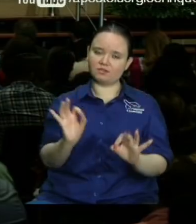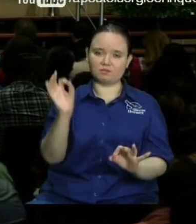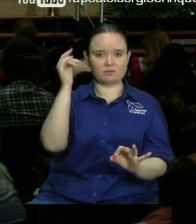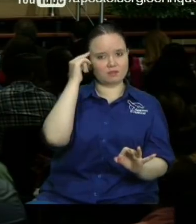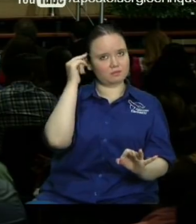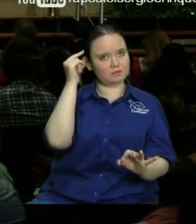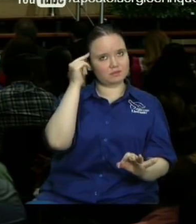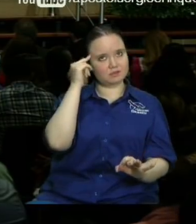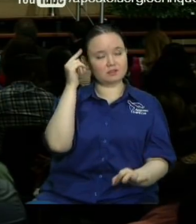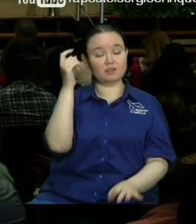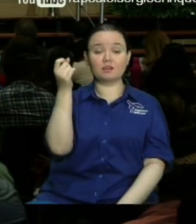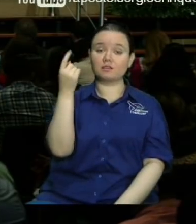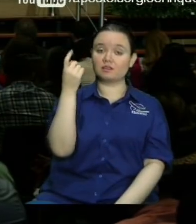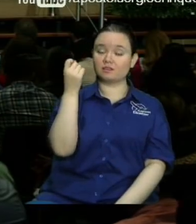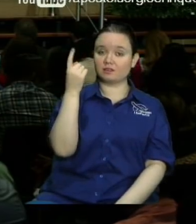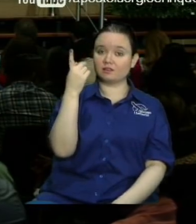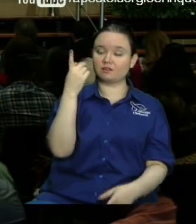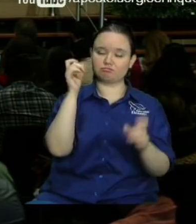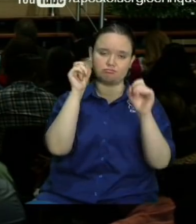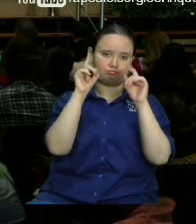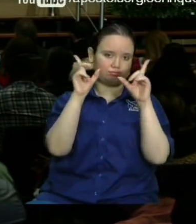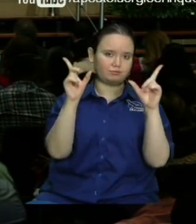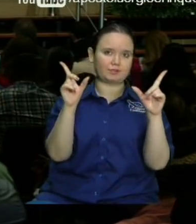una forma de entender tremenda.